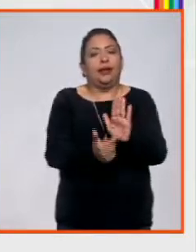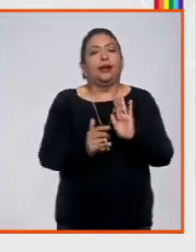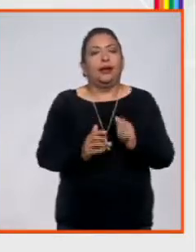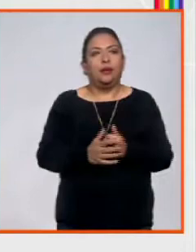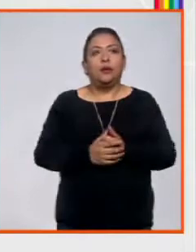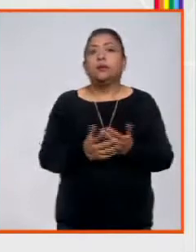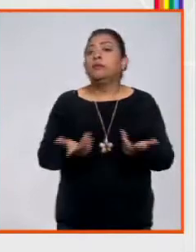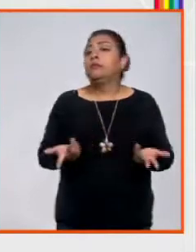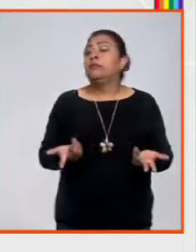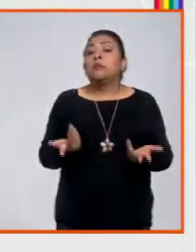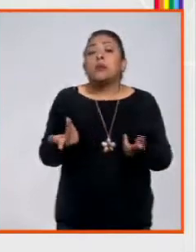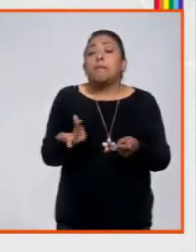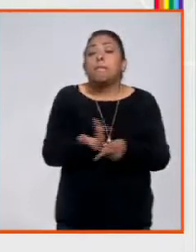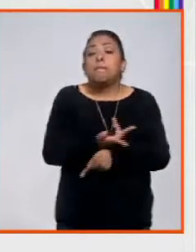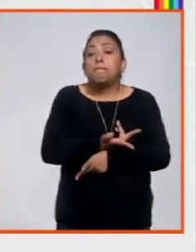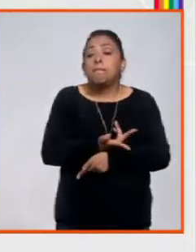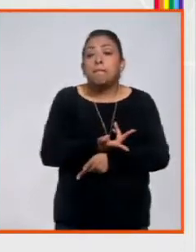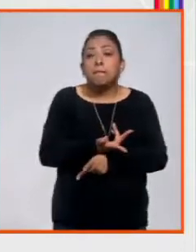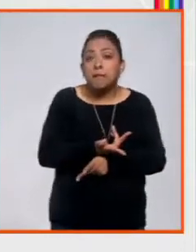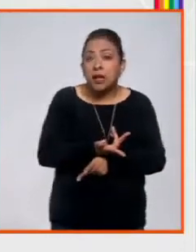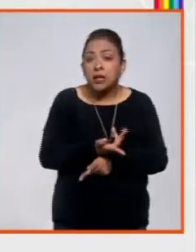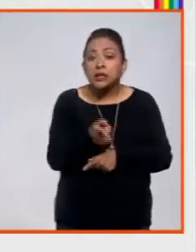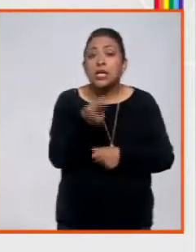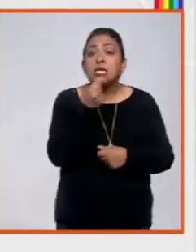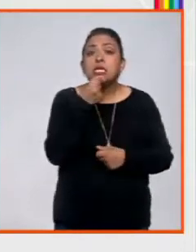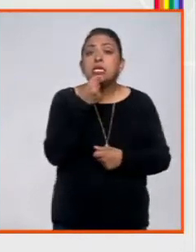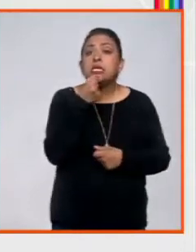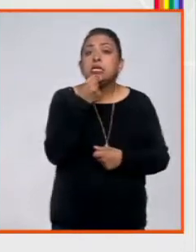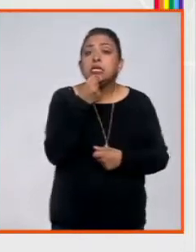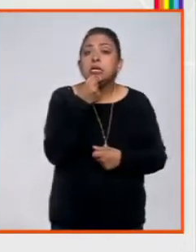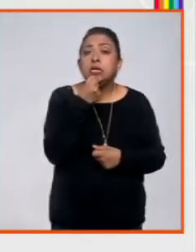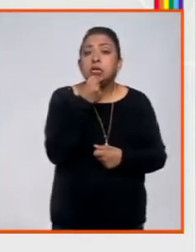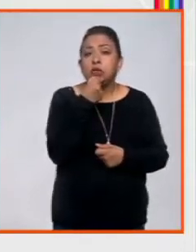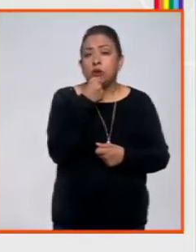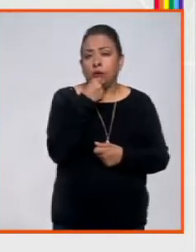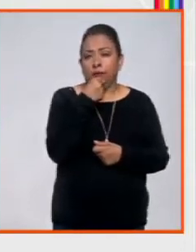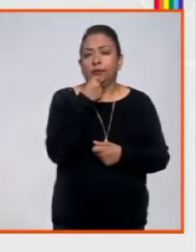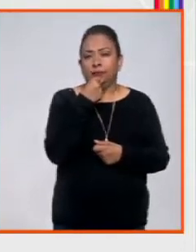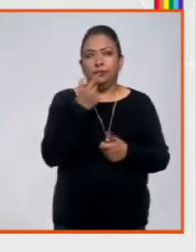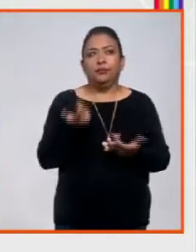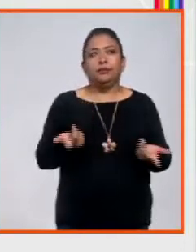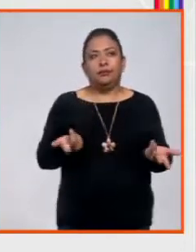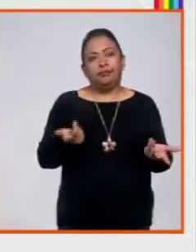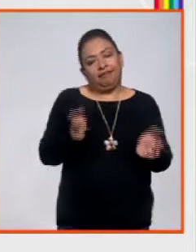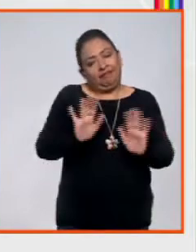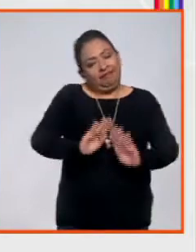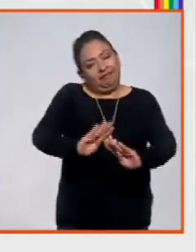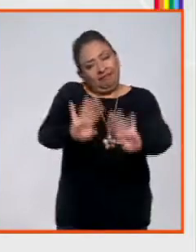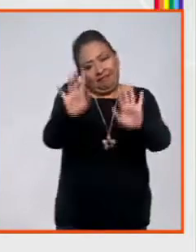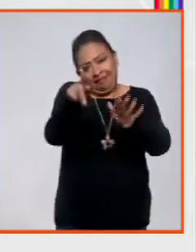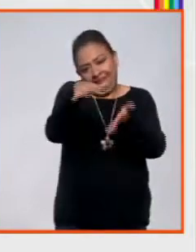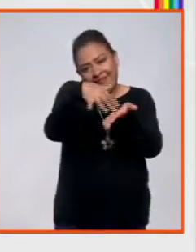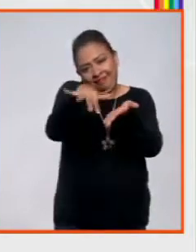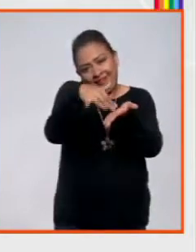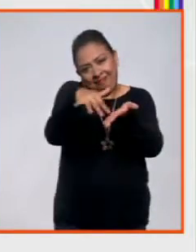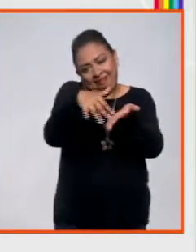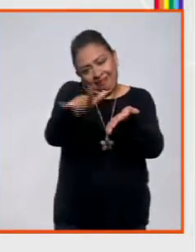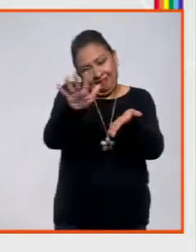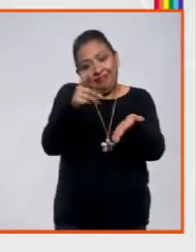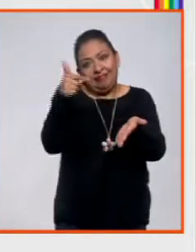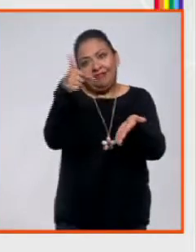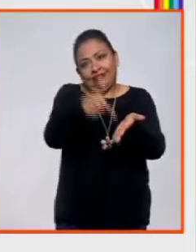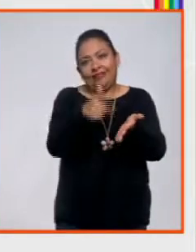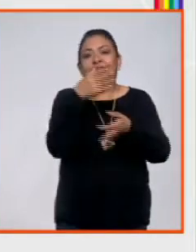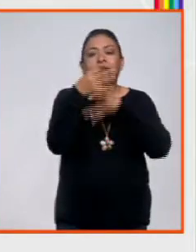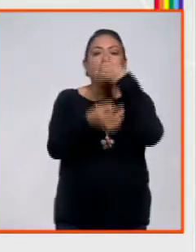novela y qué pasa con ese niño ahí se los dejo de tarea para